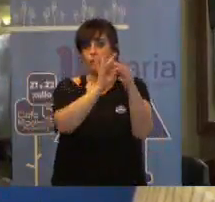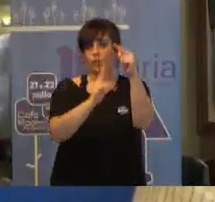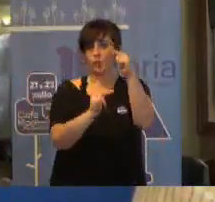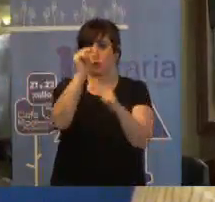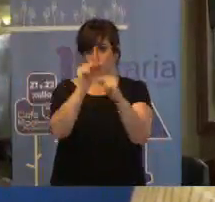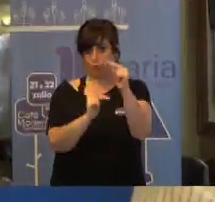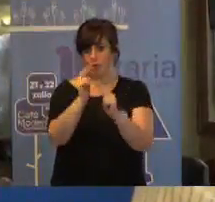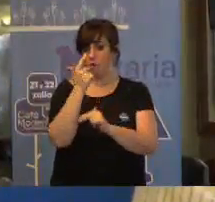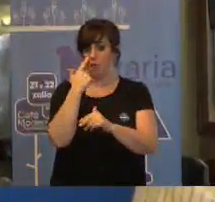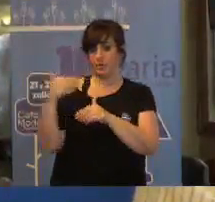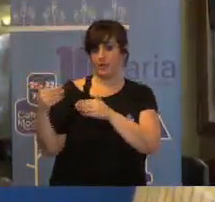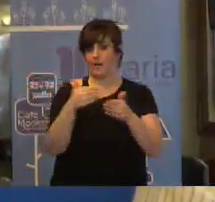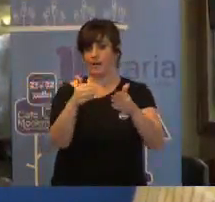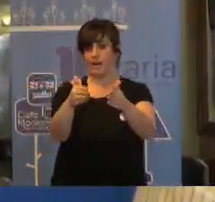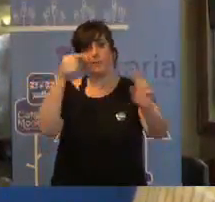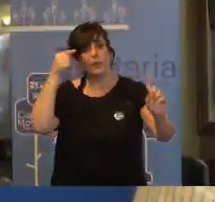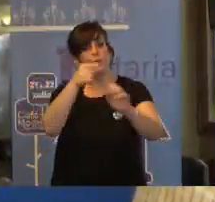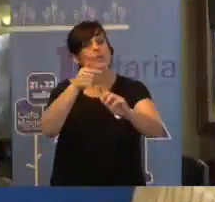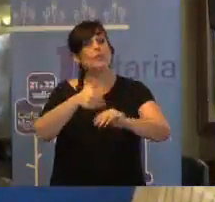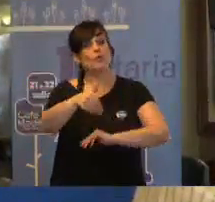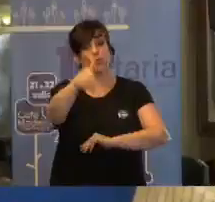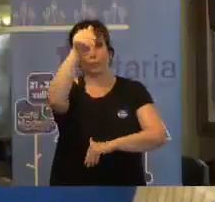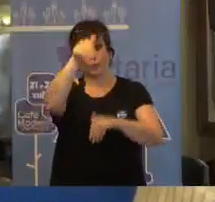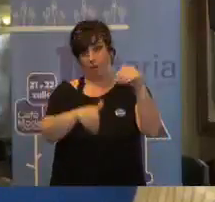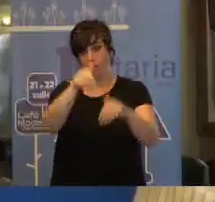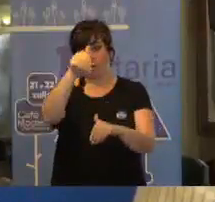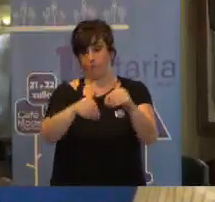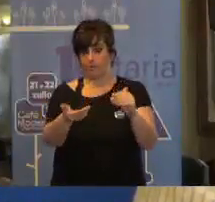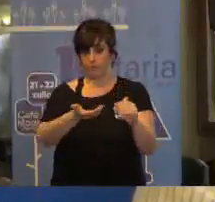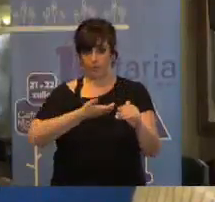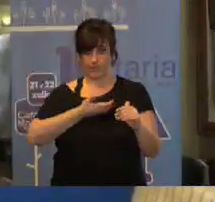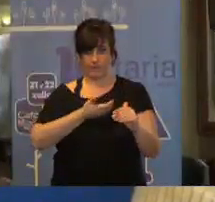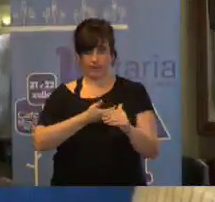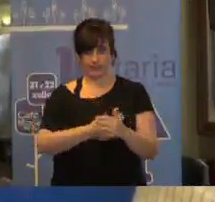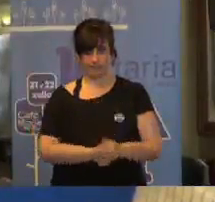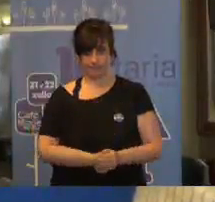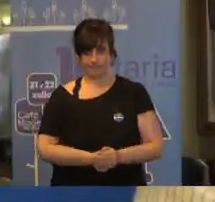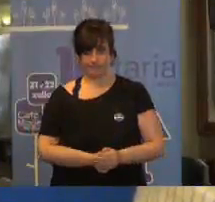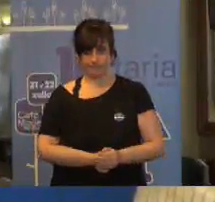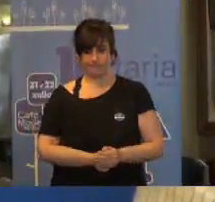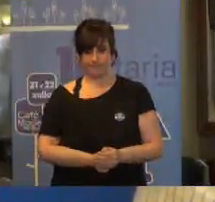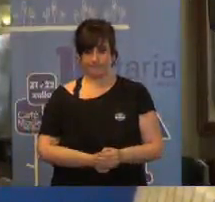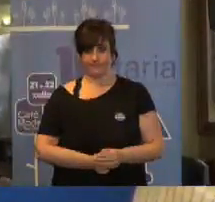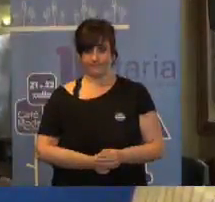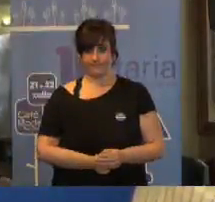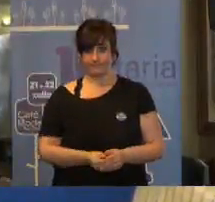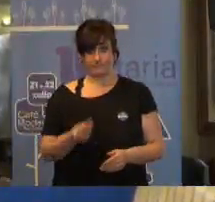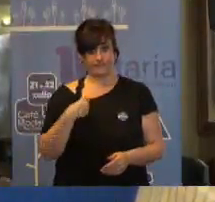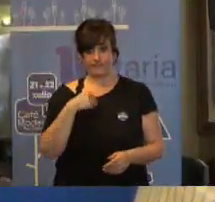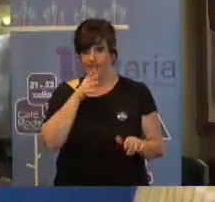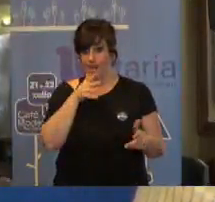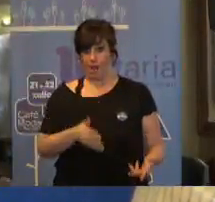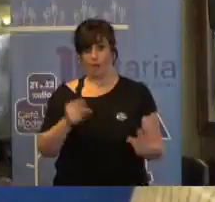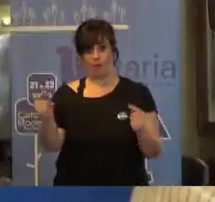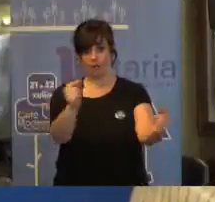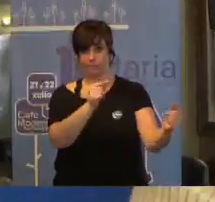vai a ser o camiño ás municipais que é o que hoxe centra este debate,